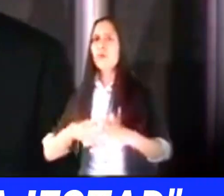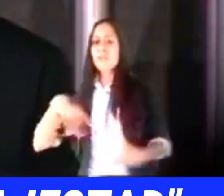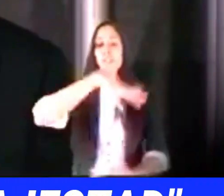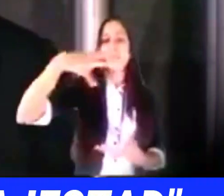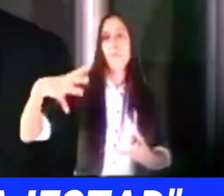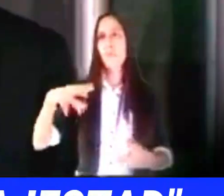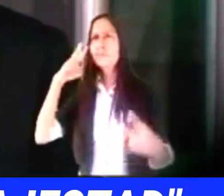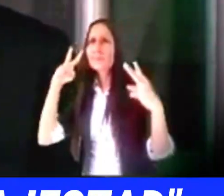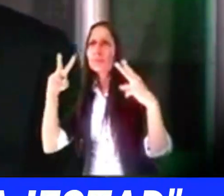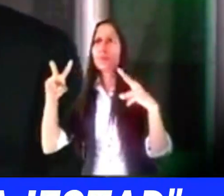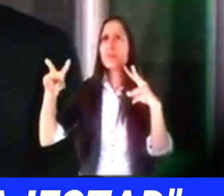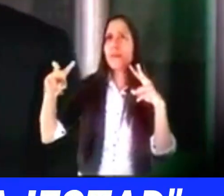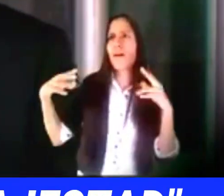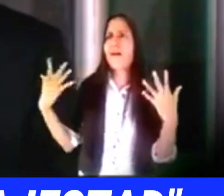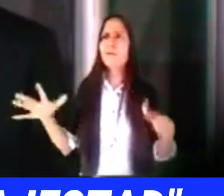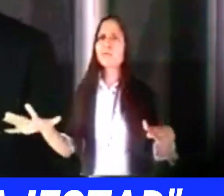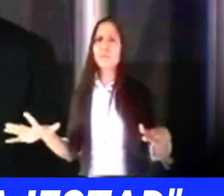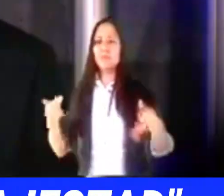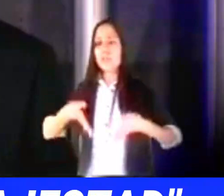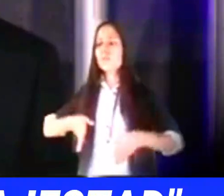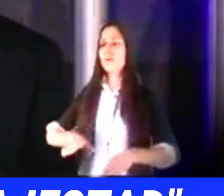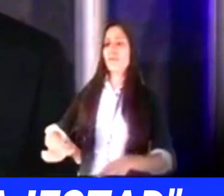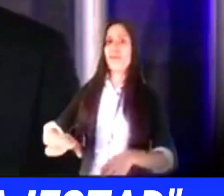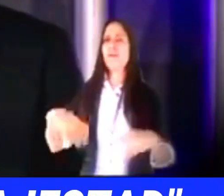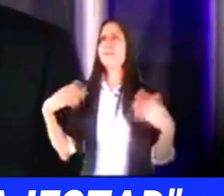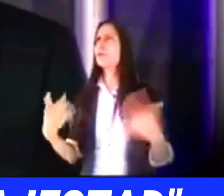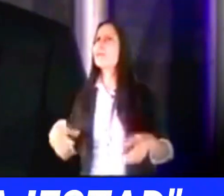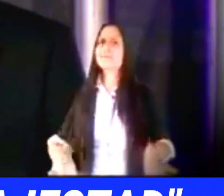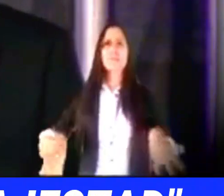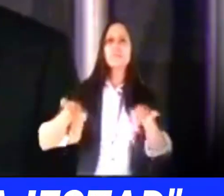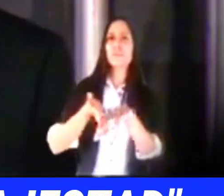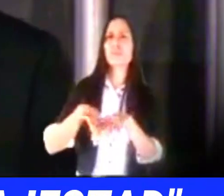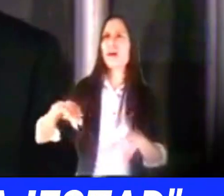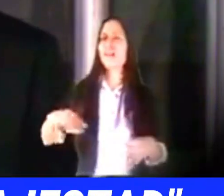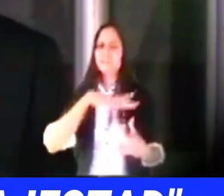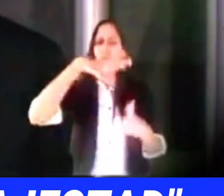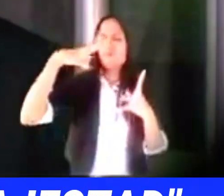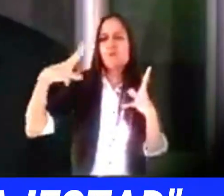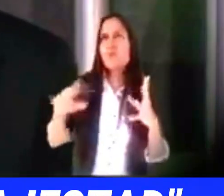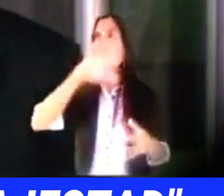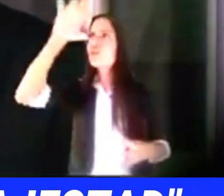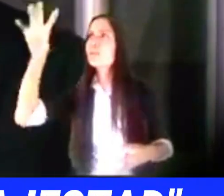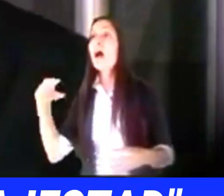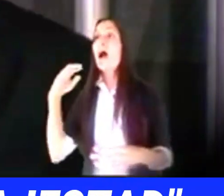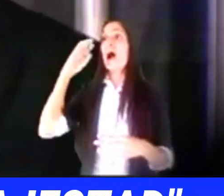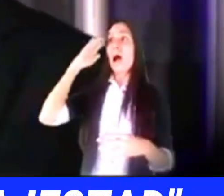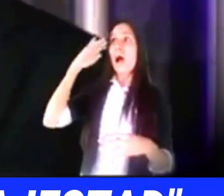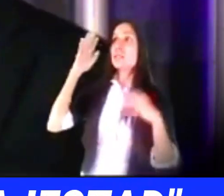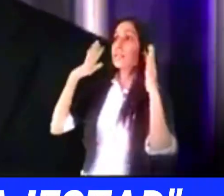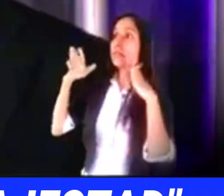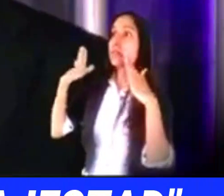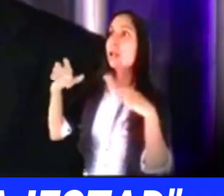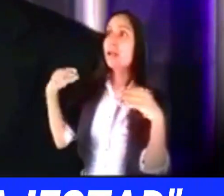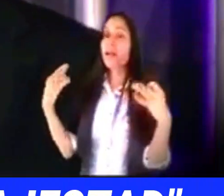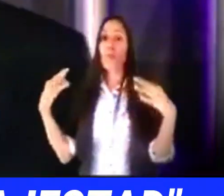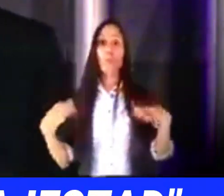un acontecimiento mundial. Cualquier noticia que tenga que ver con la realeza es un evento mundial. Pues yo